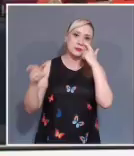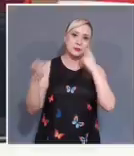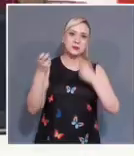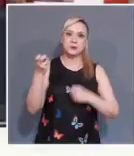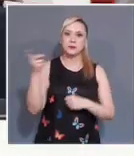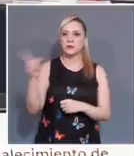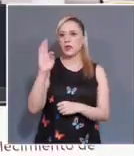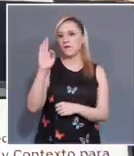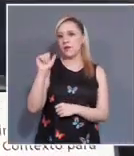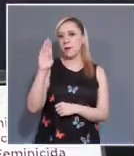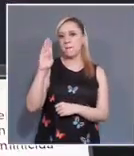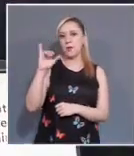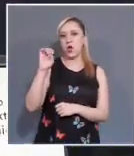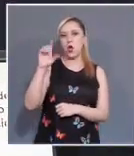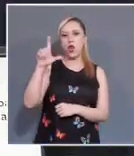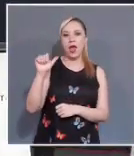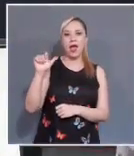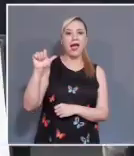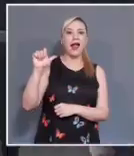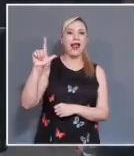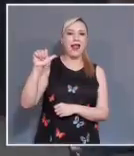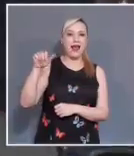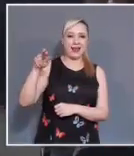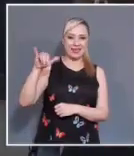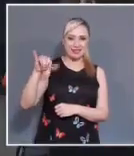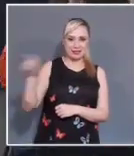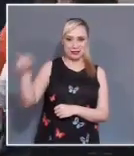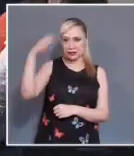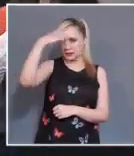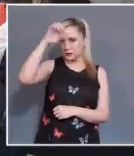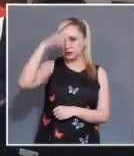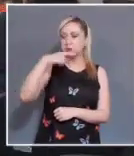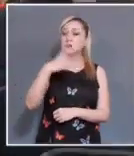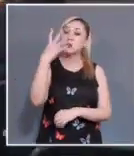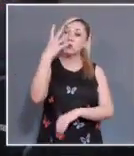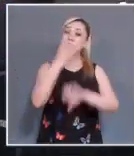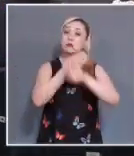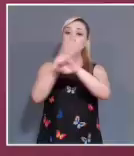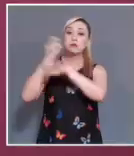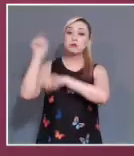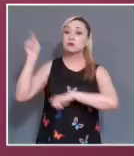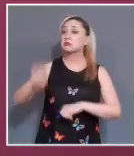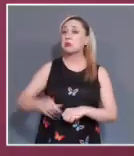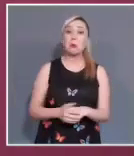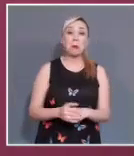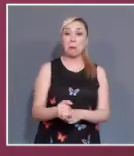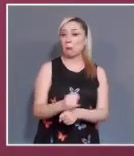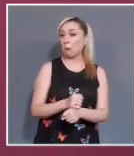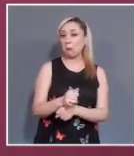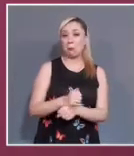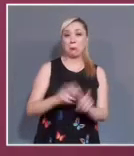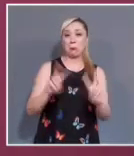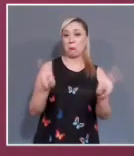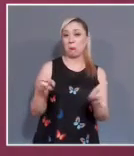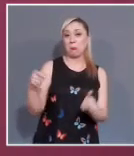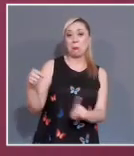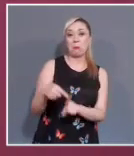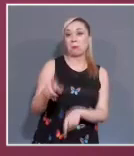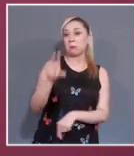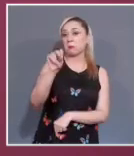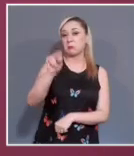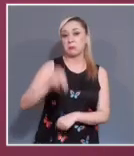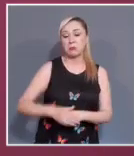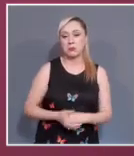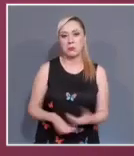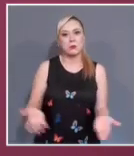Alanís. Indicó que en 4 entidades no aplican el protocolo de investigación en la materia. Hay, un rezago importante en